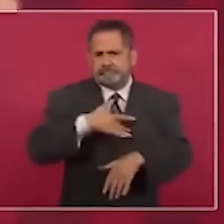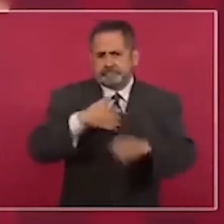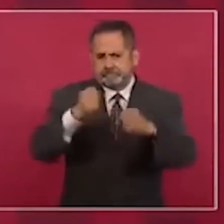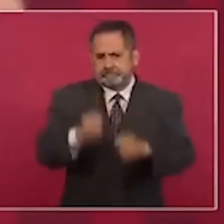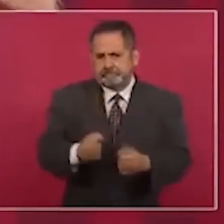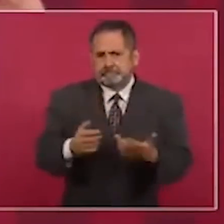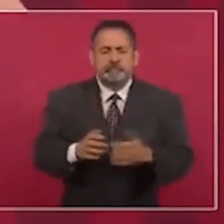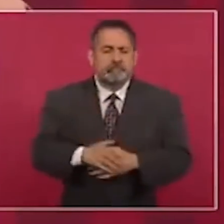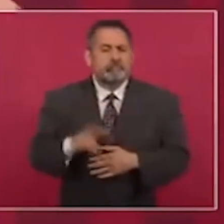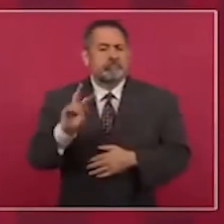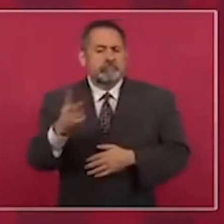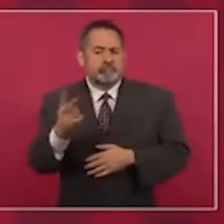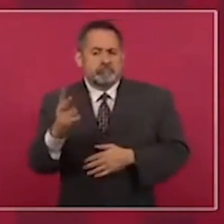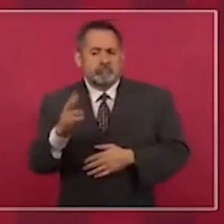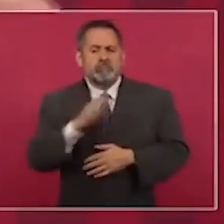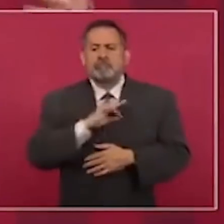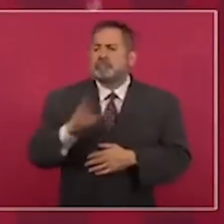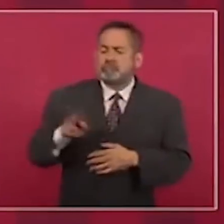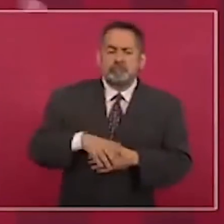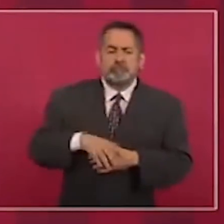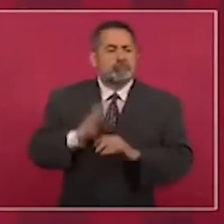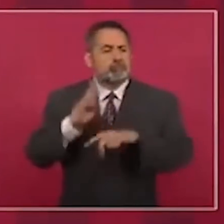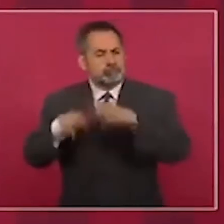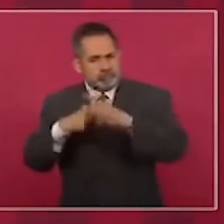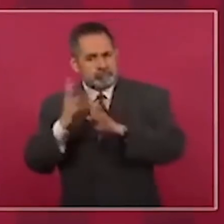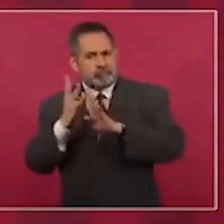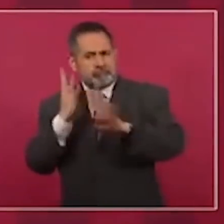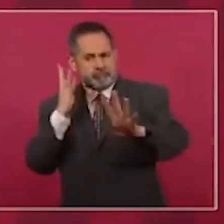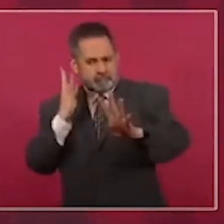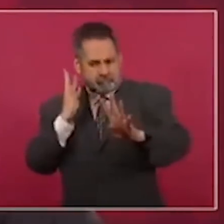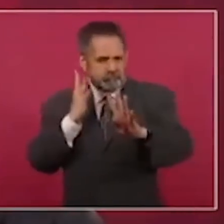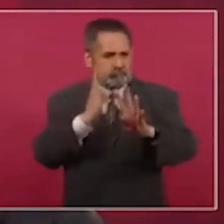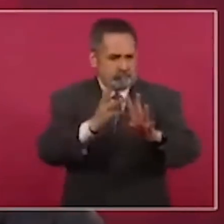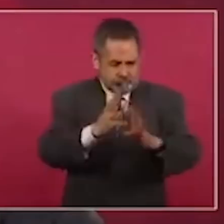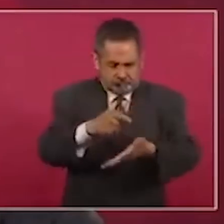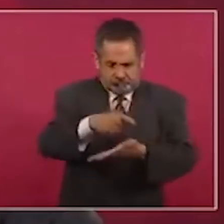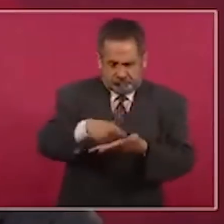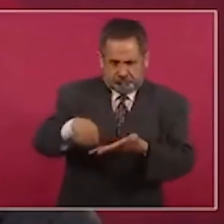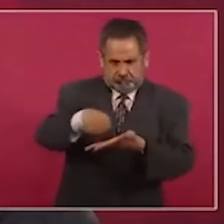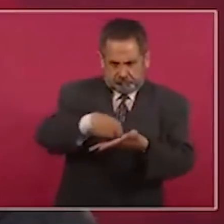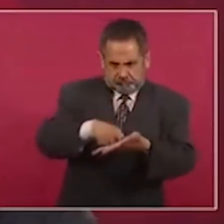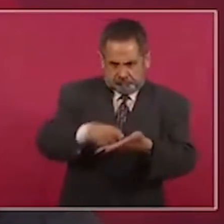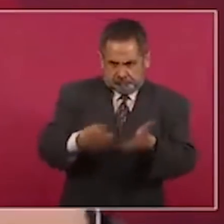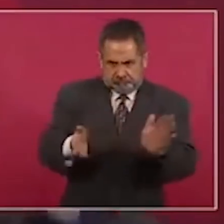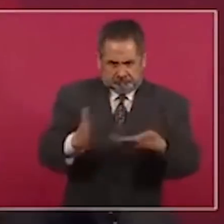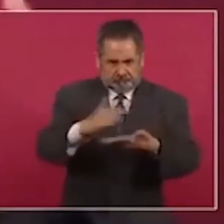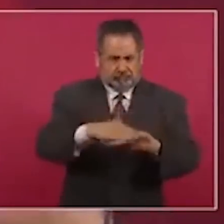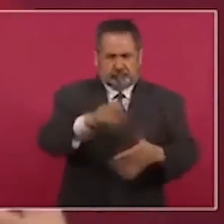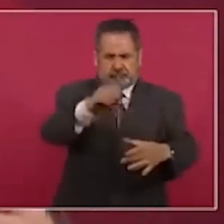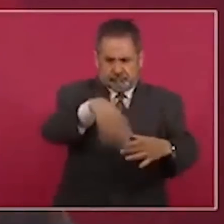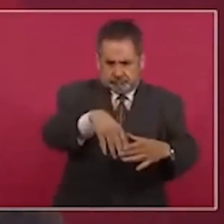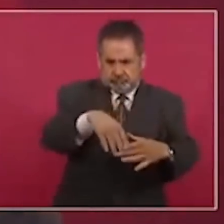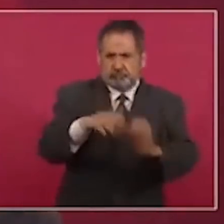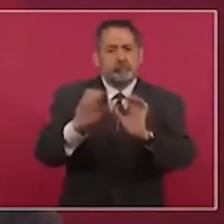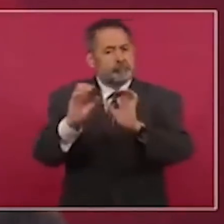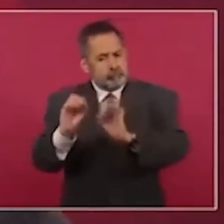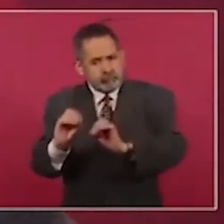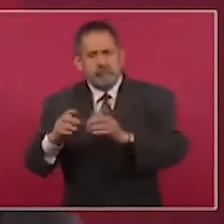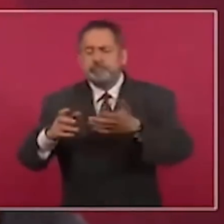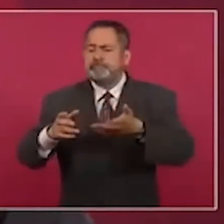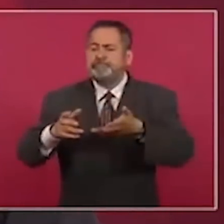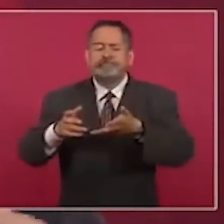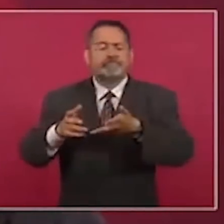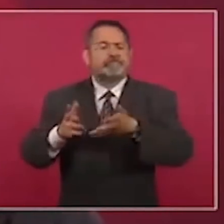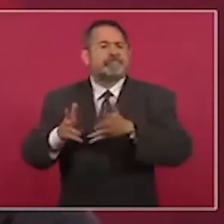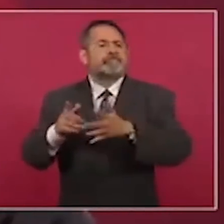por votar de manera electrónica o votar en las casillas como hasta ahora se hace. Se facilita también con